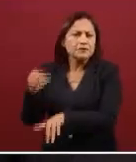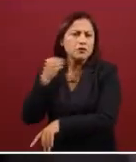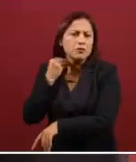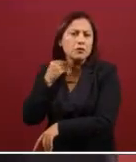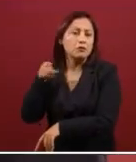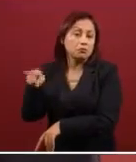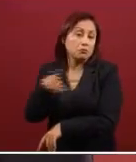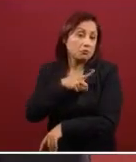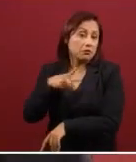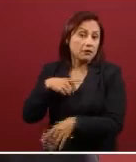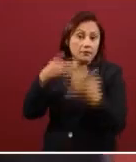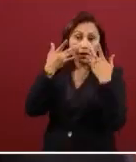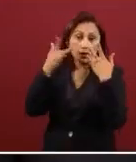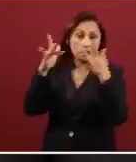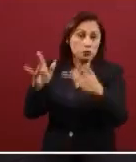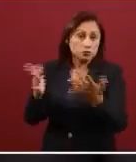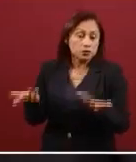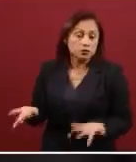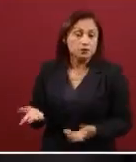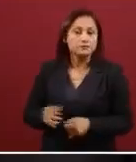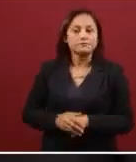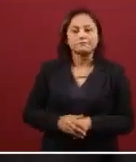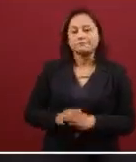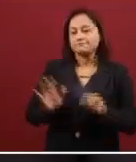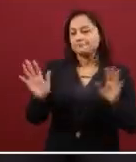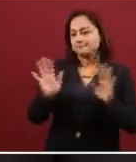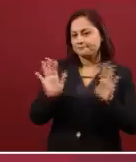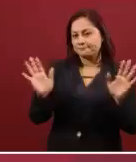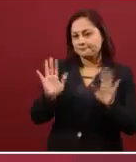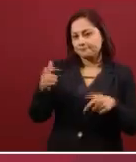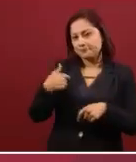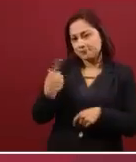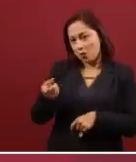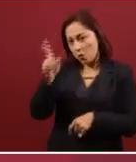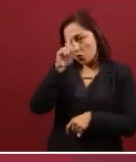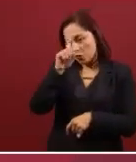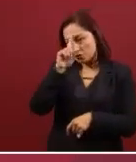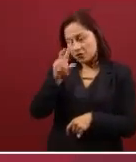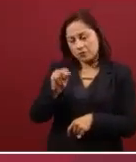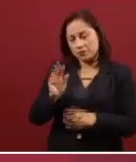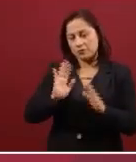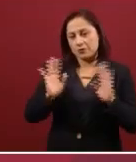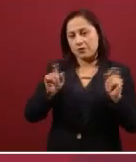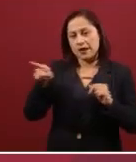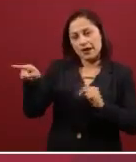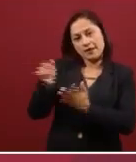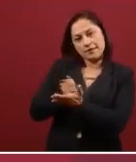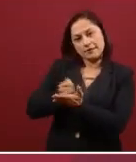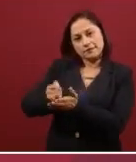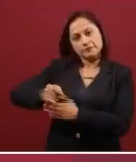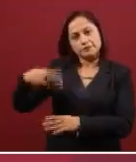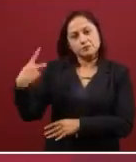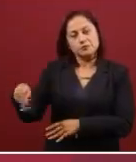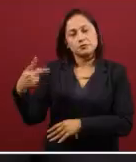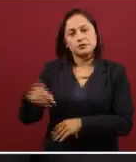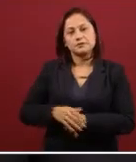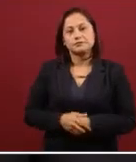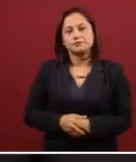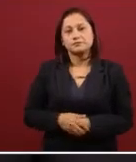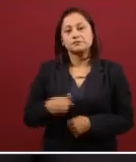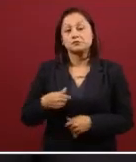decidir. Yo no recomendaría, no me queda, porque